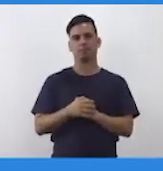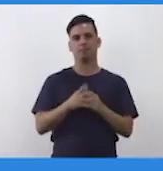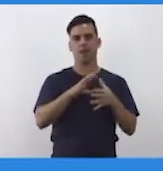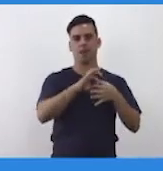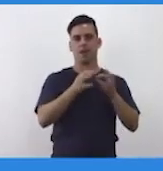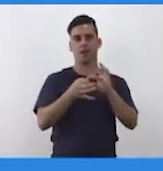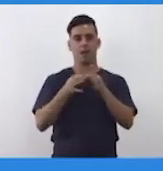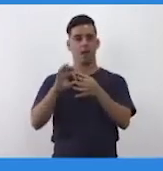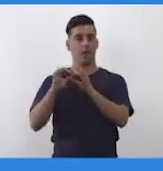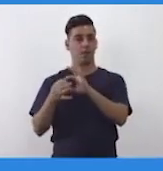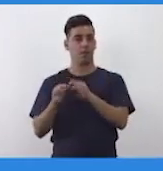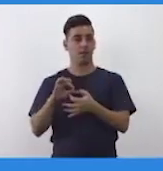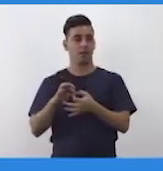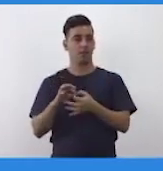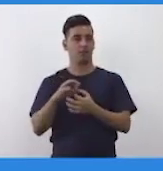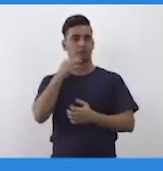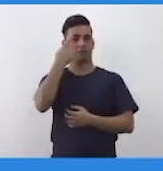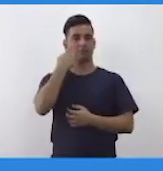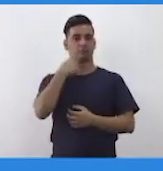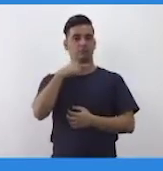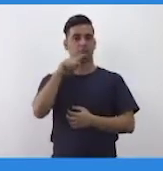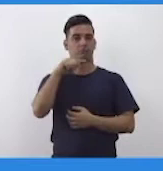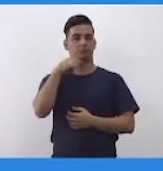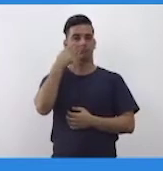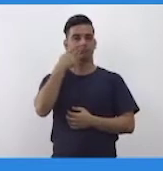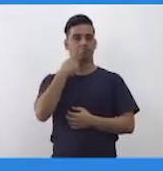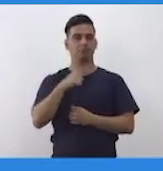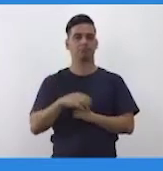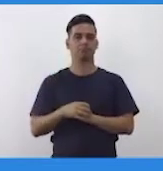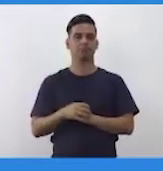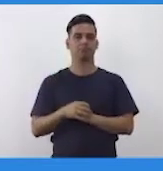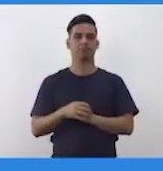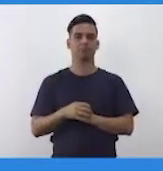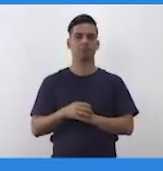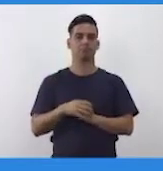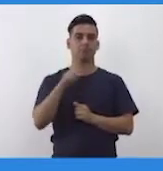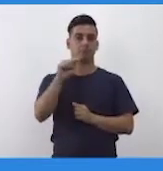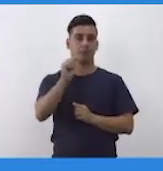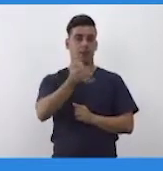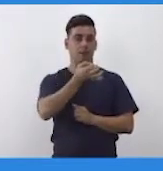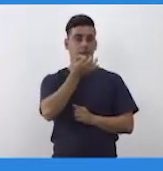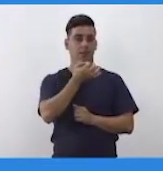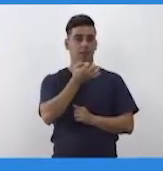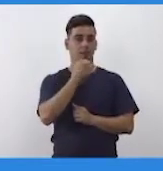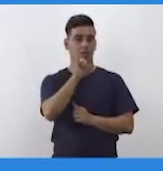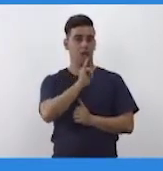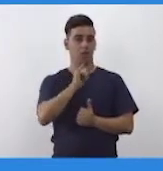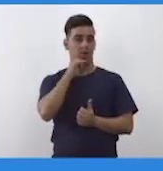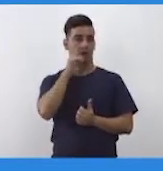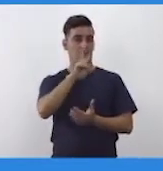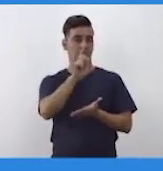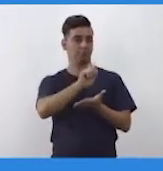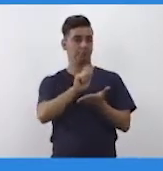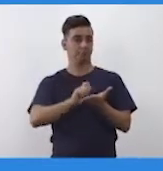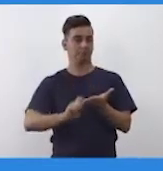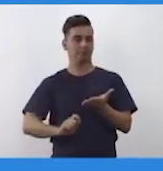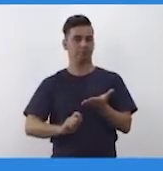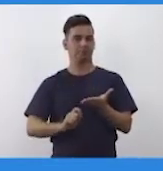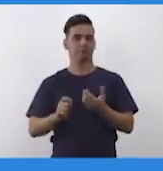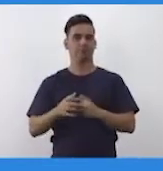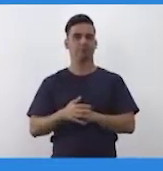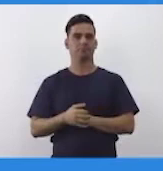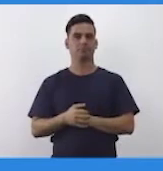respiratoria. En el caso del ciclo de Krebs, como bien estás leyendo y copiando, ocurre en